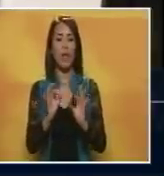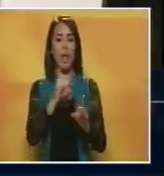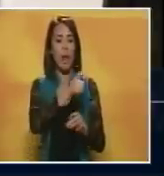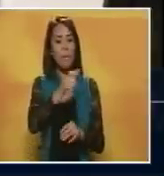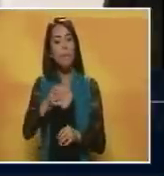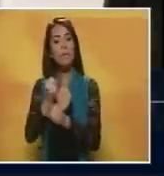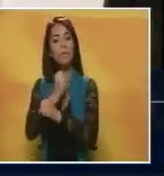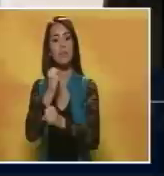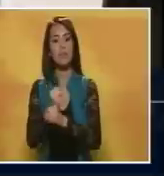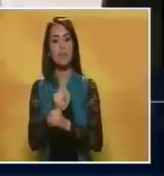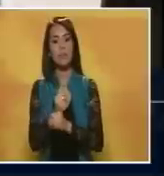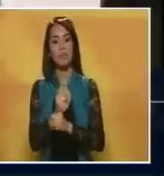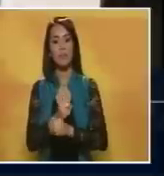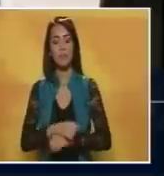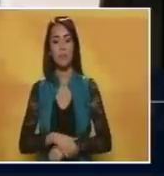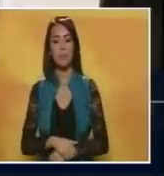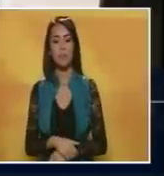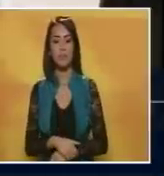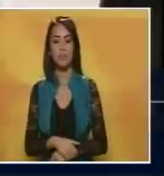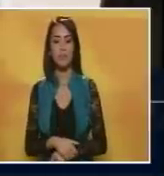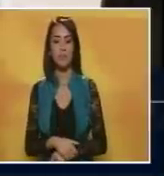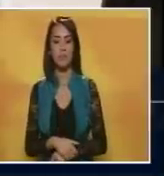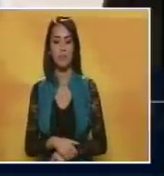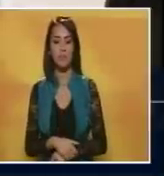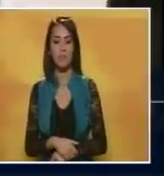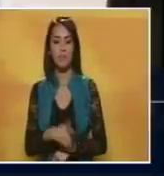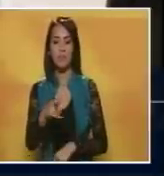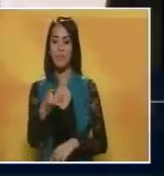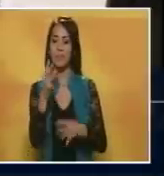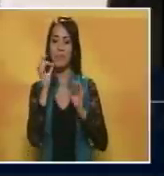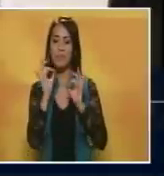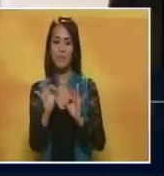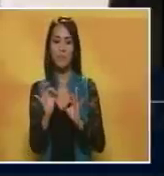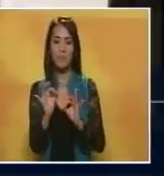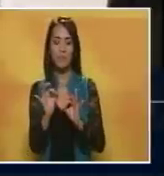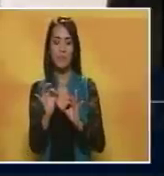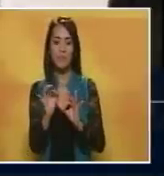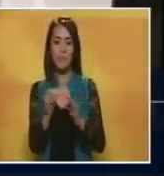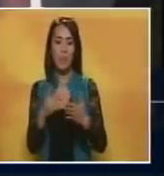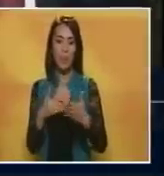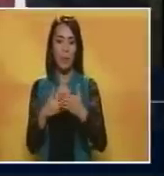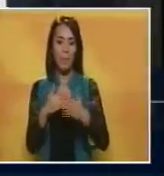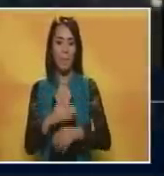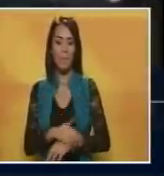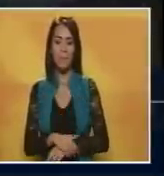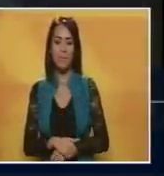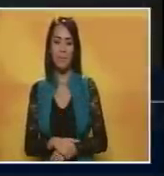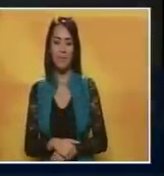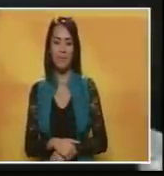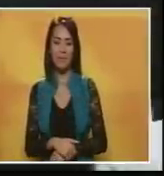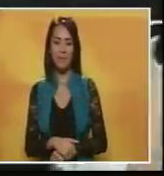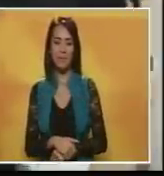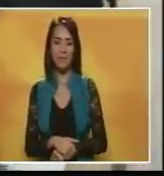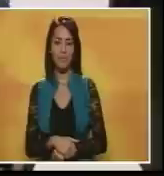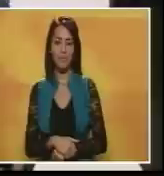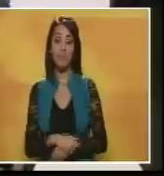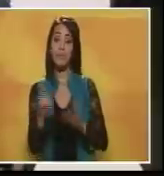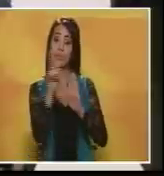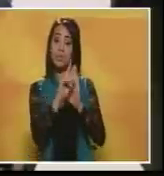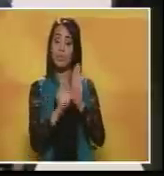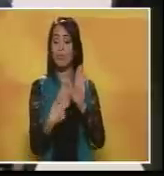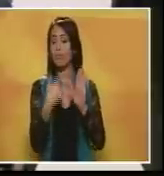ya nuestros compatriotas una auténtica carrera de obstáculos por todas esas razones